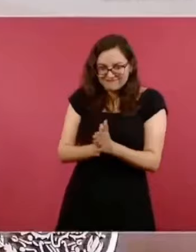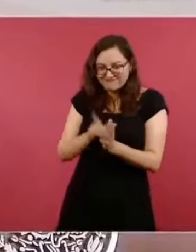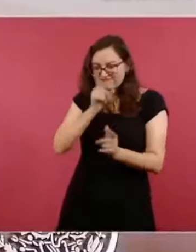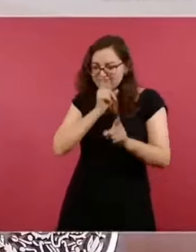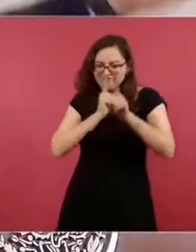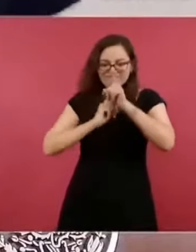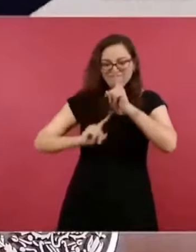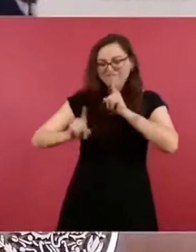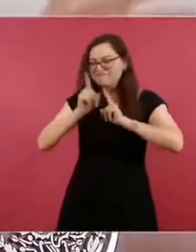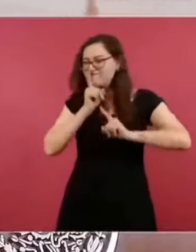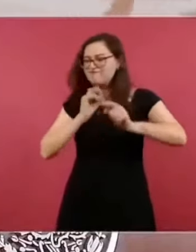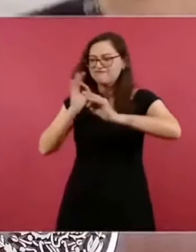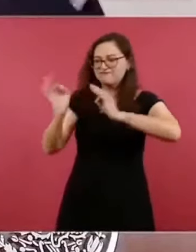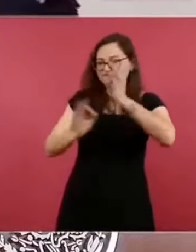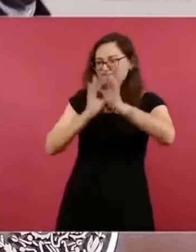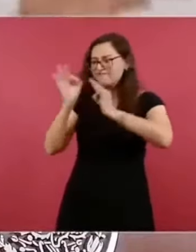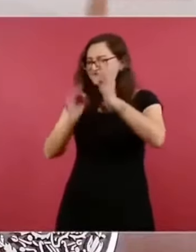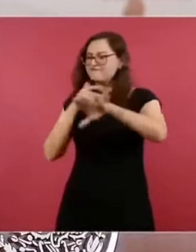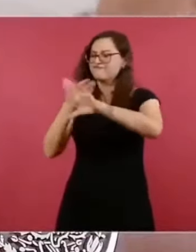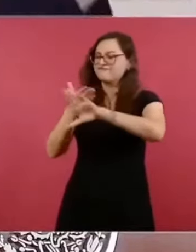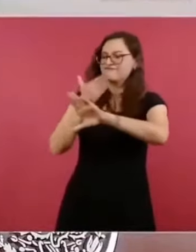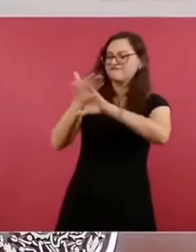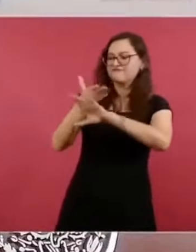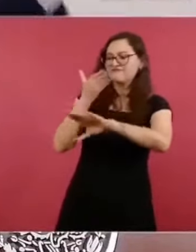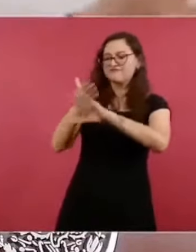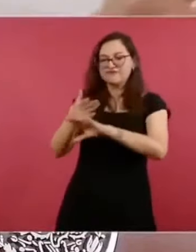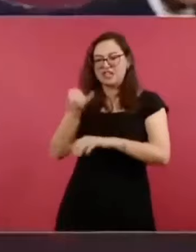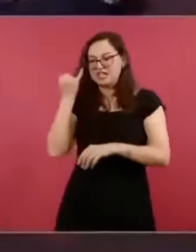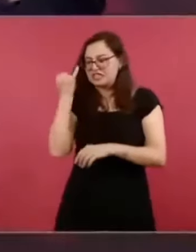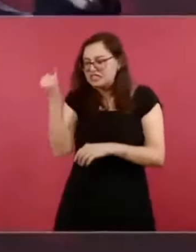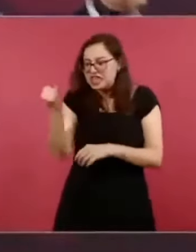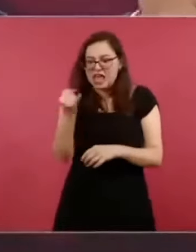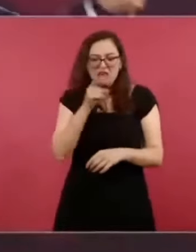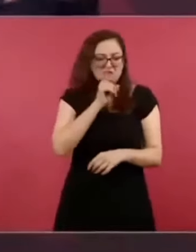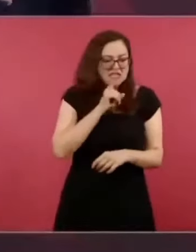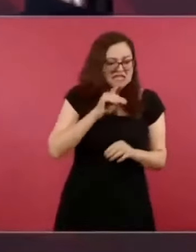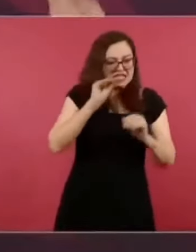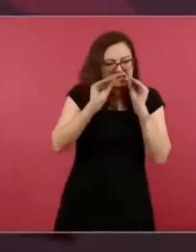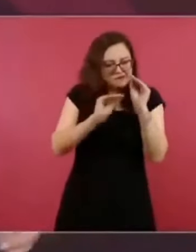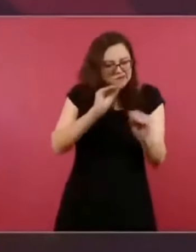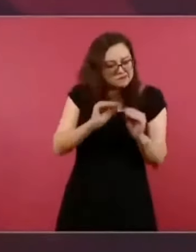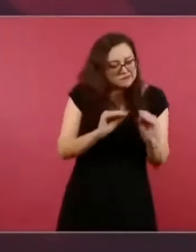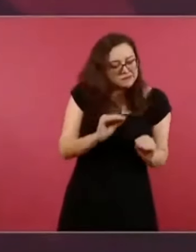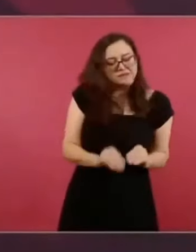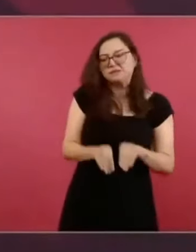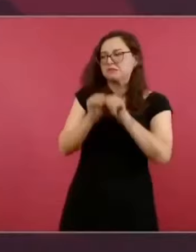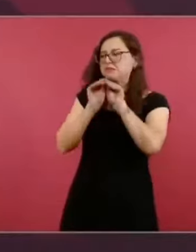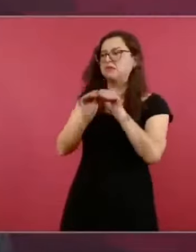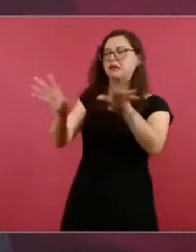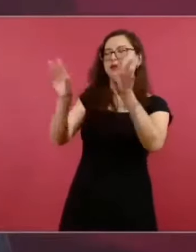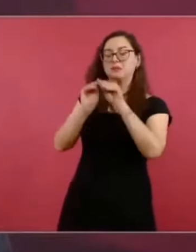con montajes, un día sí y el otro también,